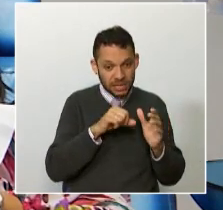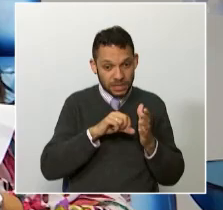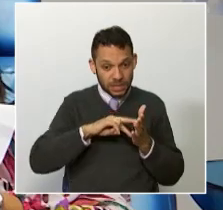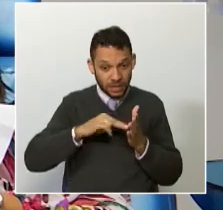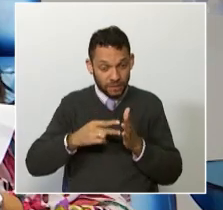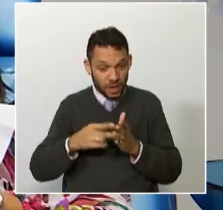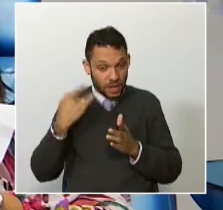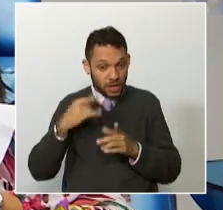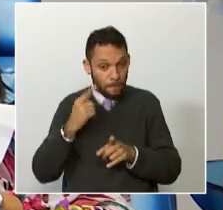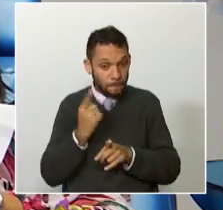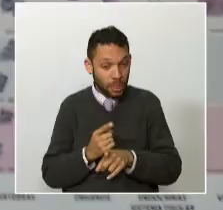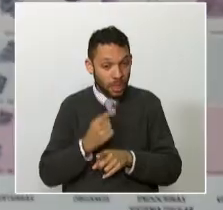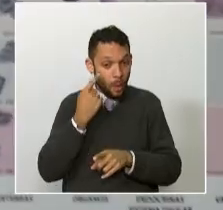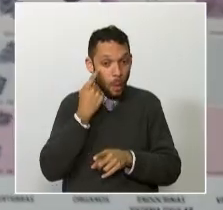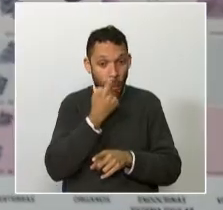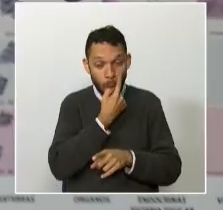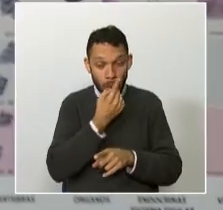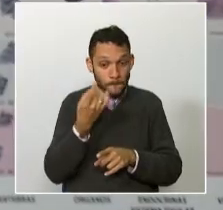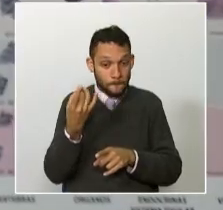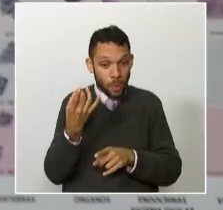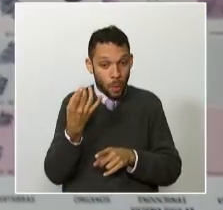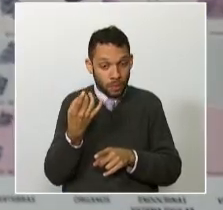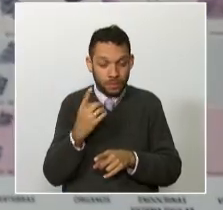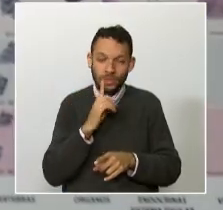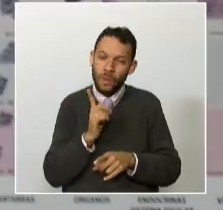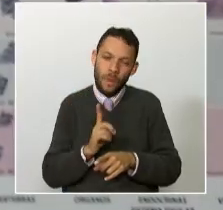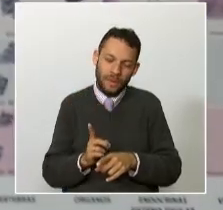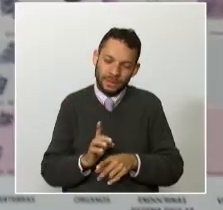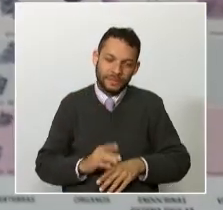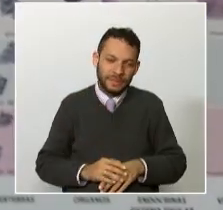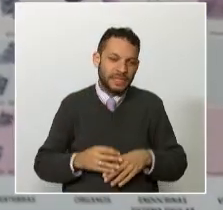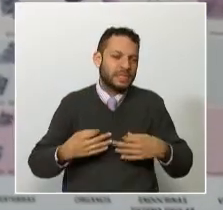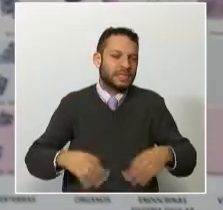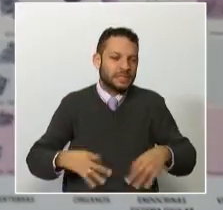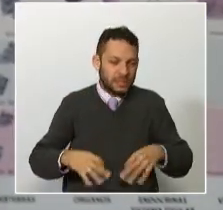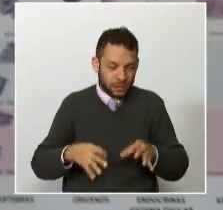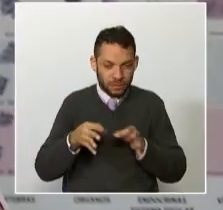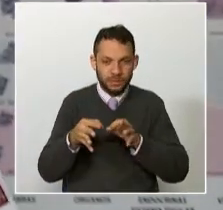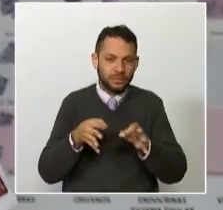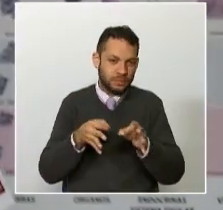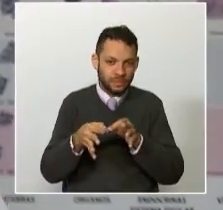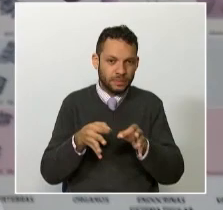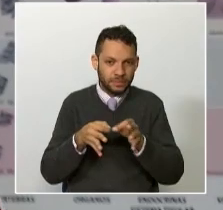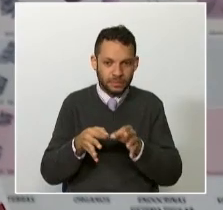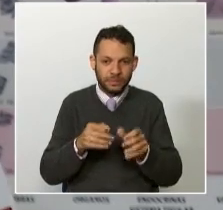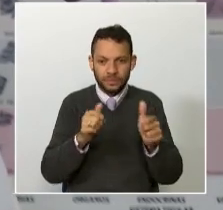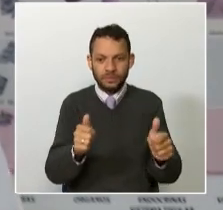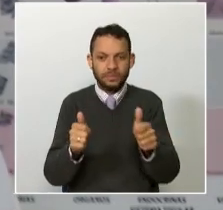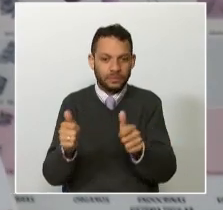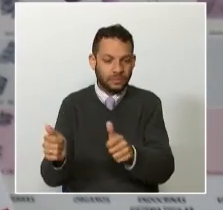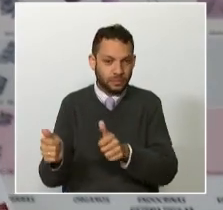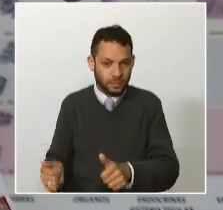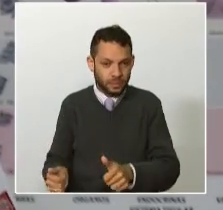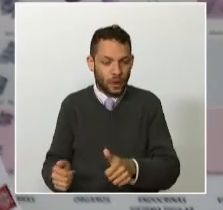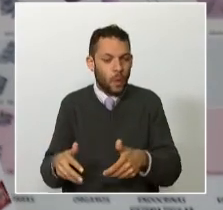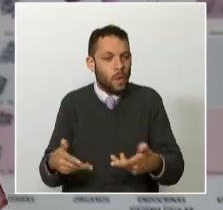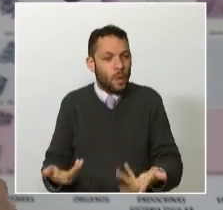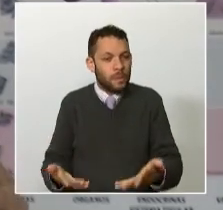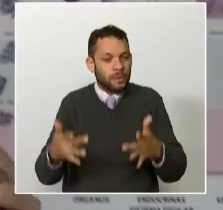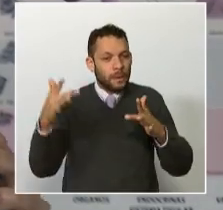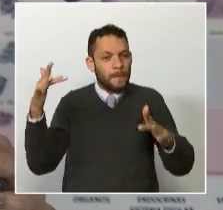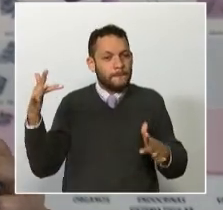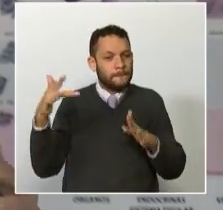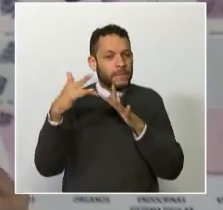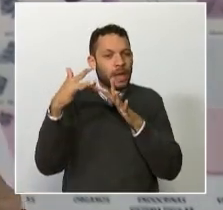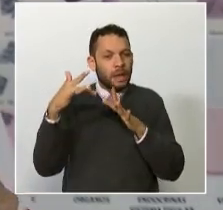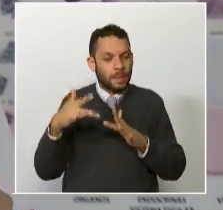ojos. Y yo quisiera explicarles de la manera más sencilla a los pacientes cómo es esta verdadera conexión, porque